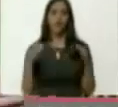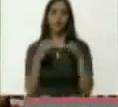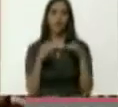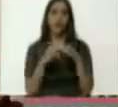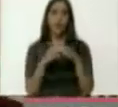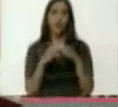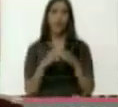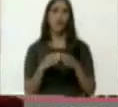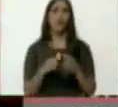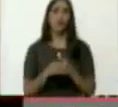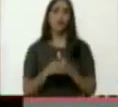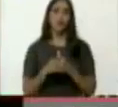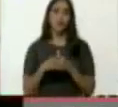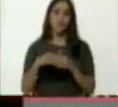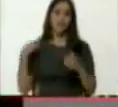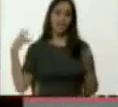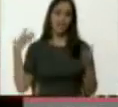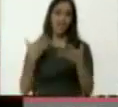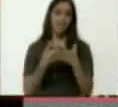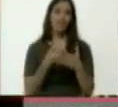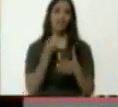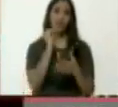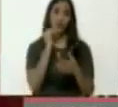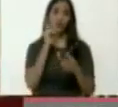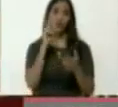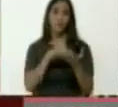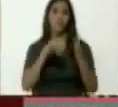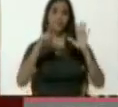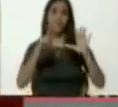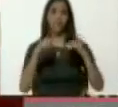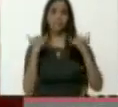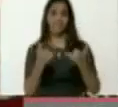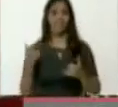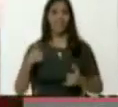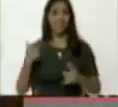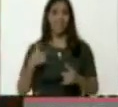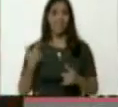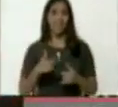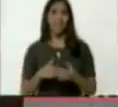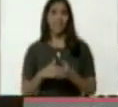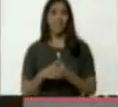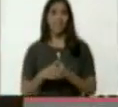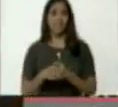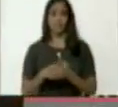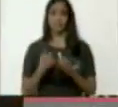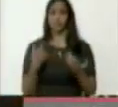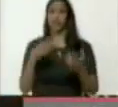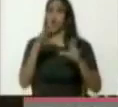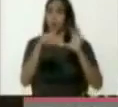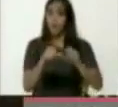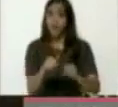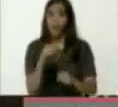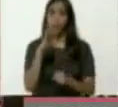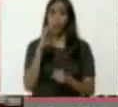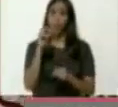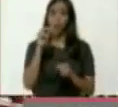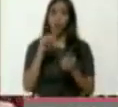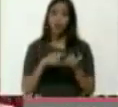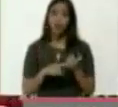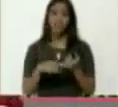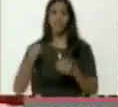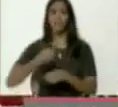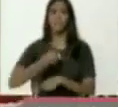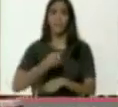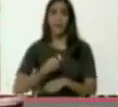carajitos de la generación 2007 que ya tienen colocaciones, que han comprado bonos, que están